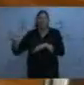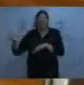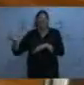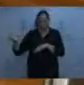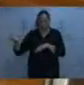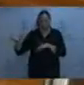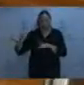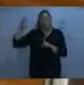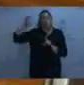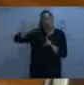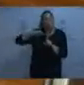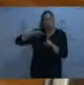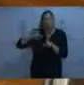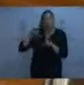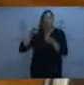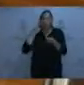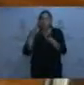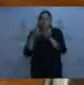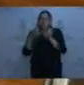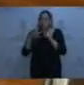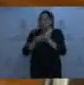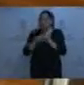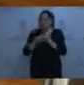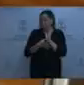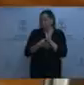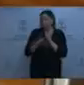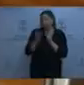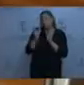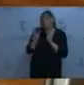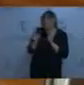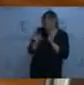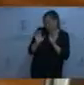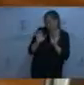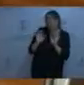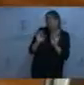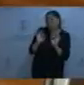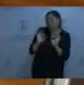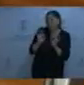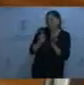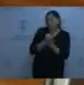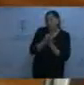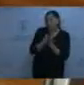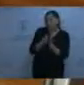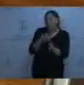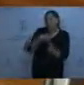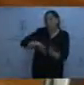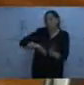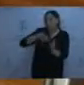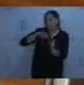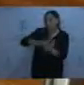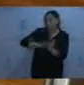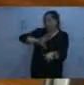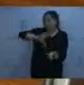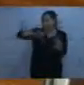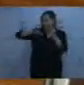para garantizar, a modo de control de calidad, en el sentido positivo del término, de que la aplicación discurre